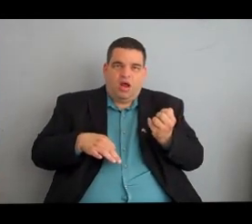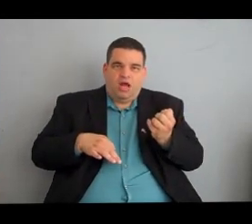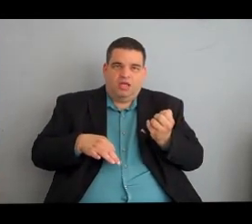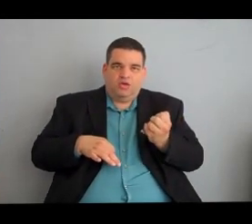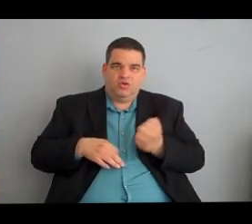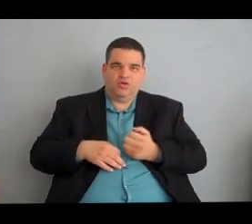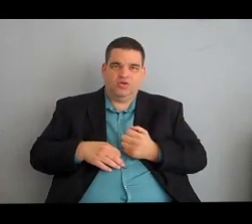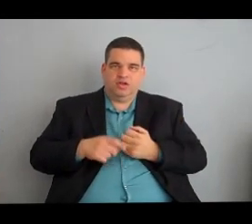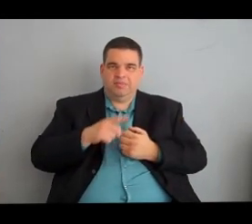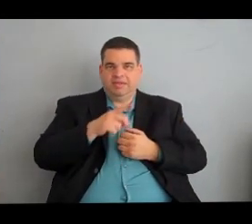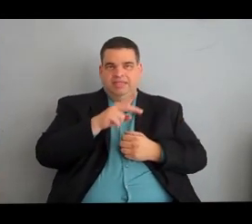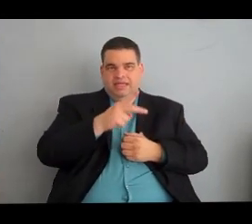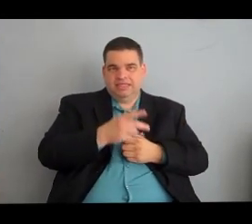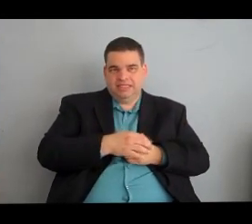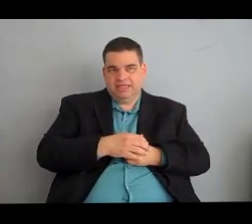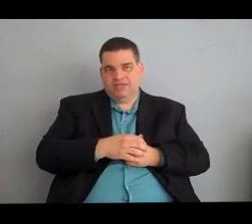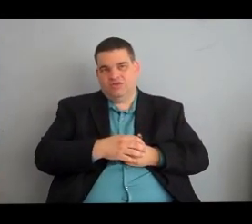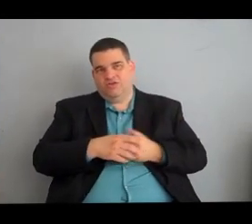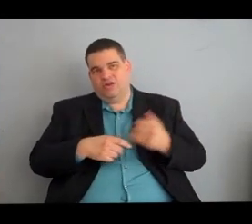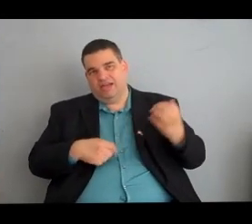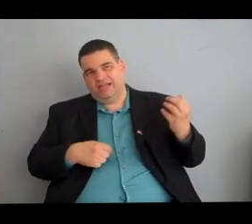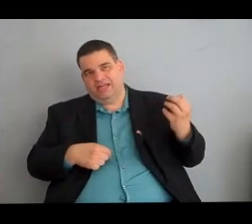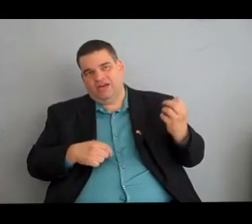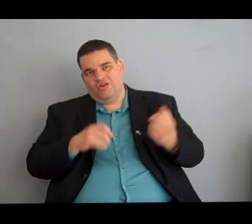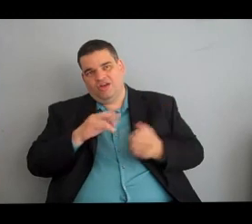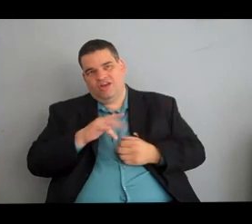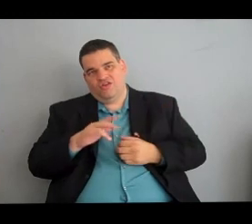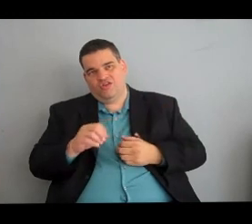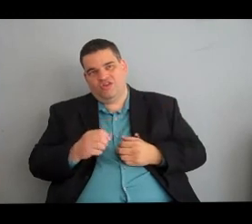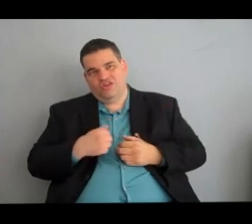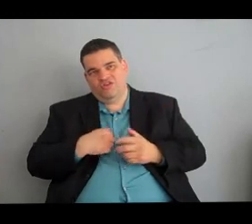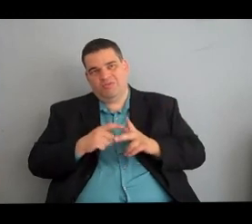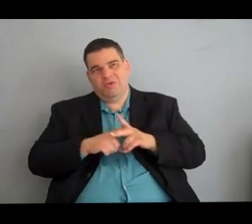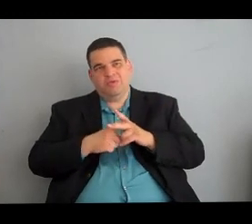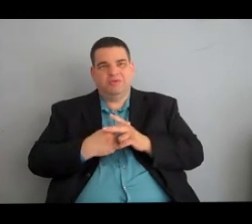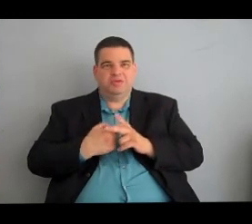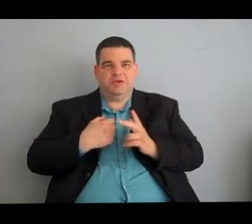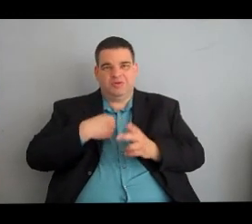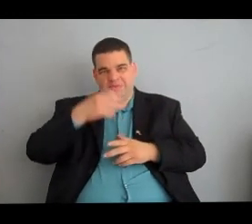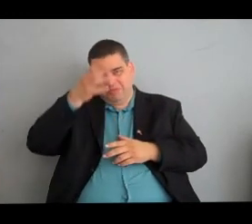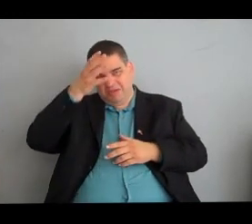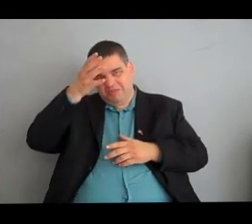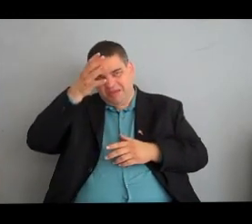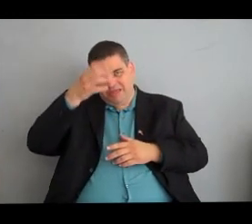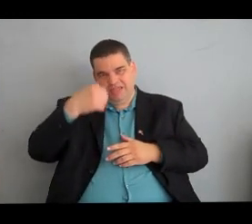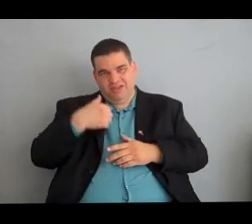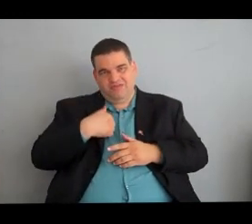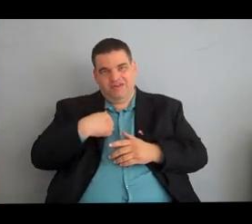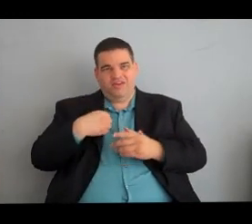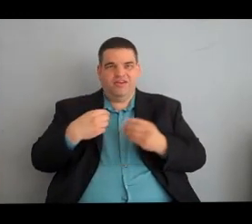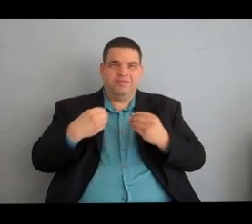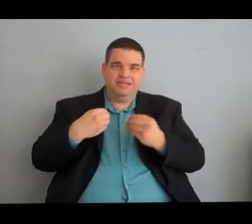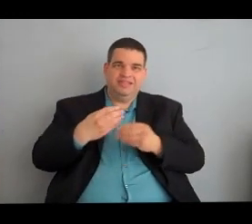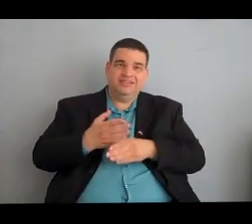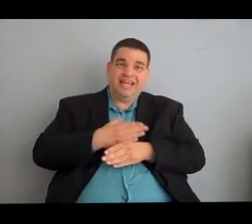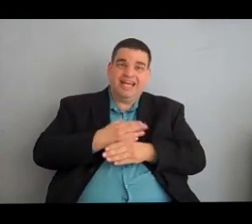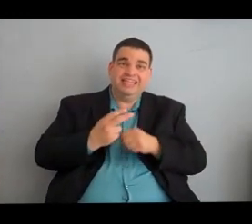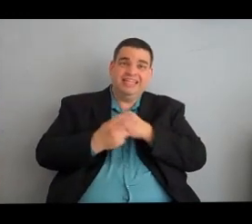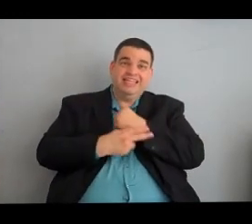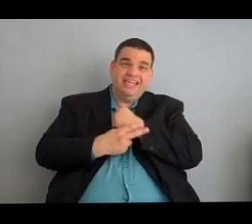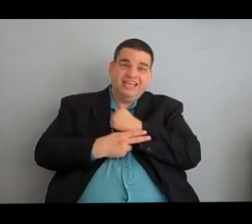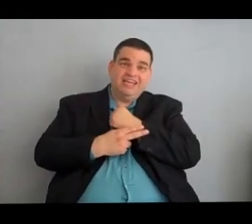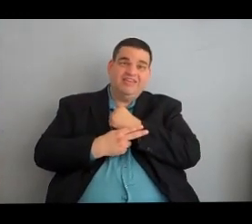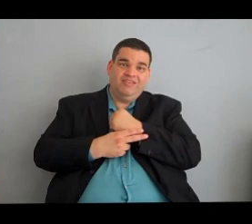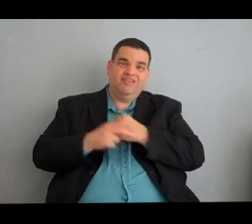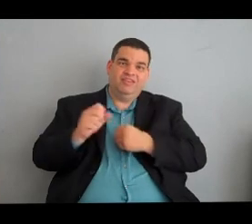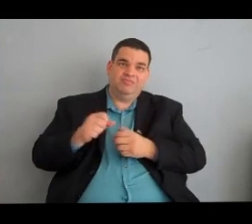guitarra en lo criollo, porque esos fueron mis comienzos con mi padre, eso fue lo que me enseñó. ¿Antes del güiro? Sí, porque yo empecé a tocar guitarra como a los 7 años,